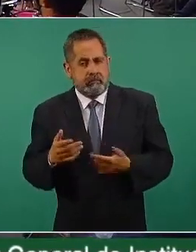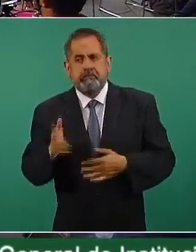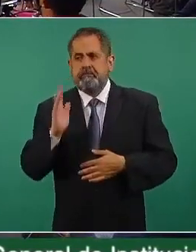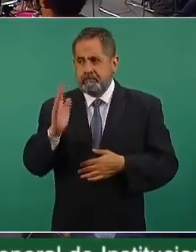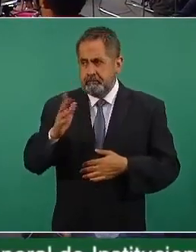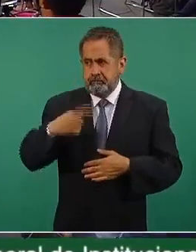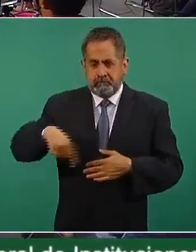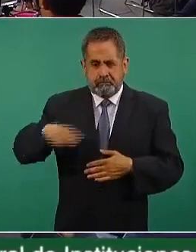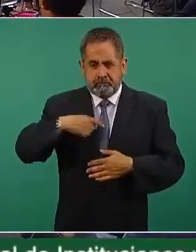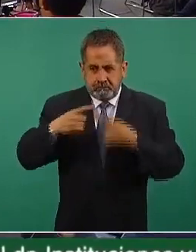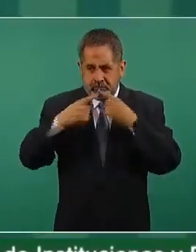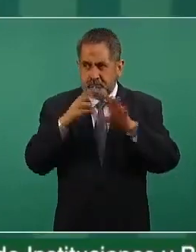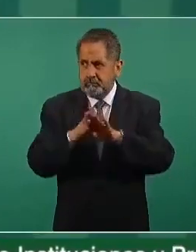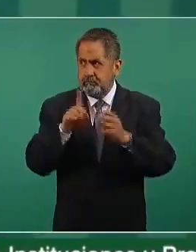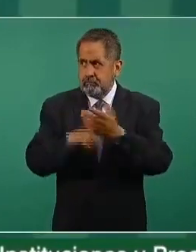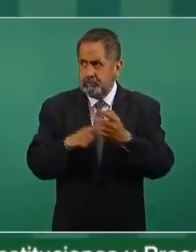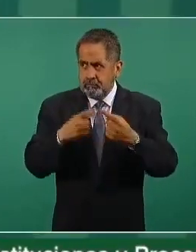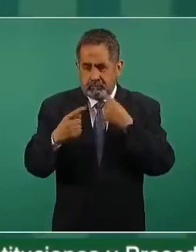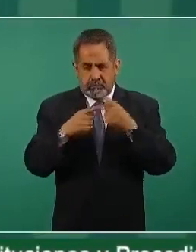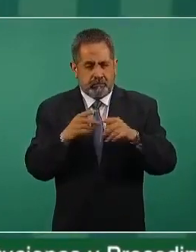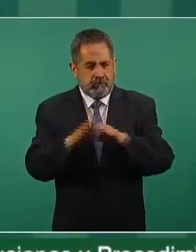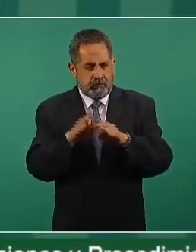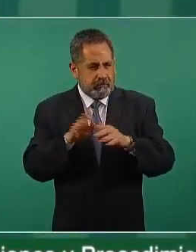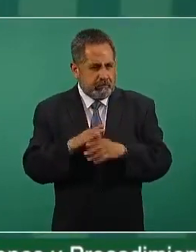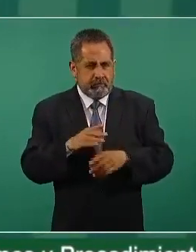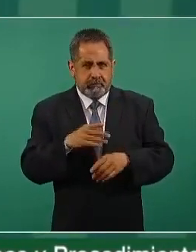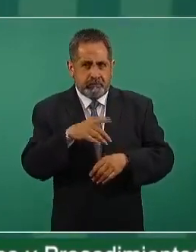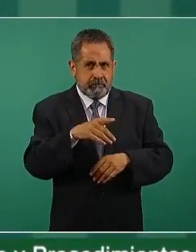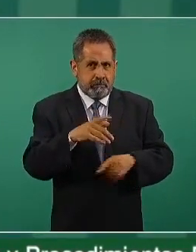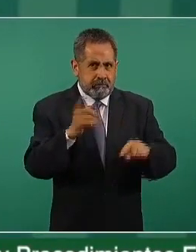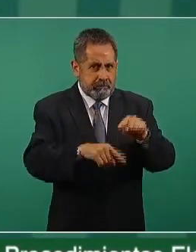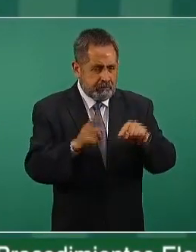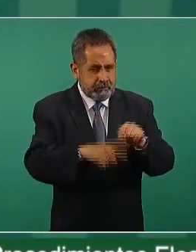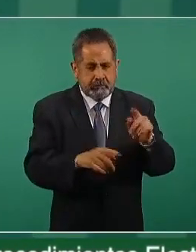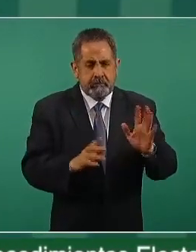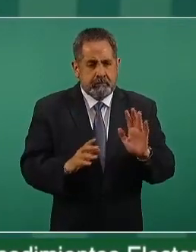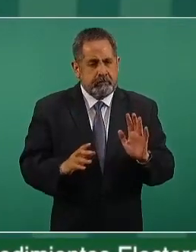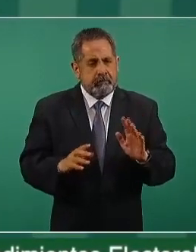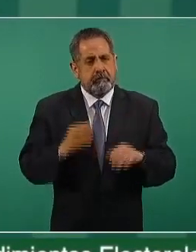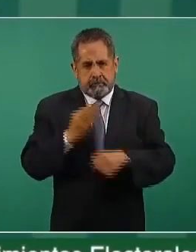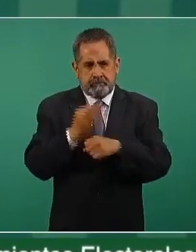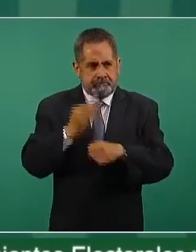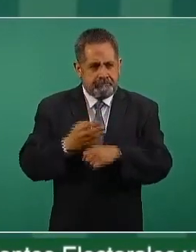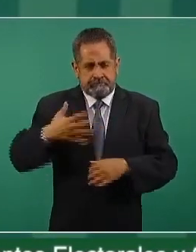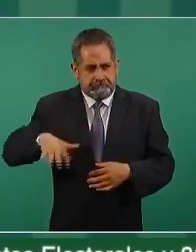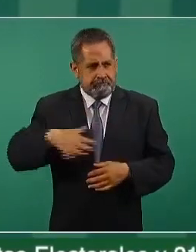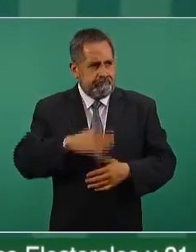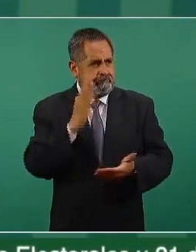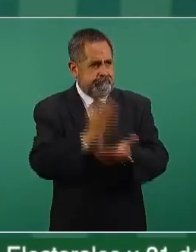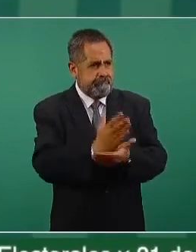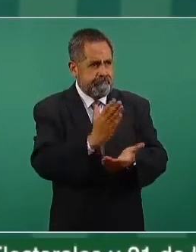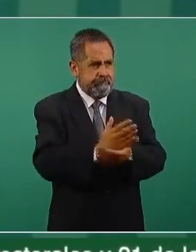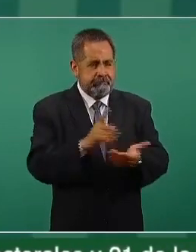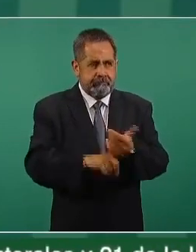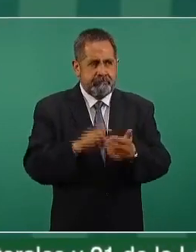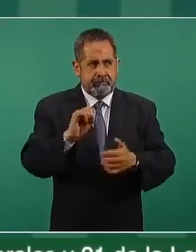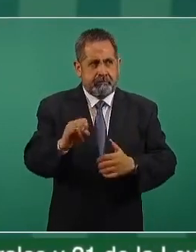estamos ya enfrentándolos, combatiendo ese contrabando, ese